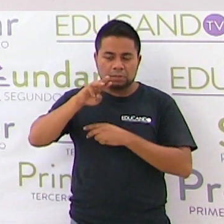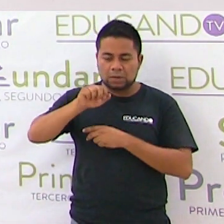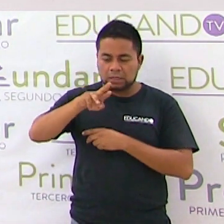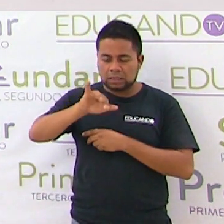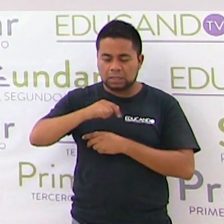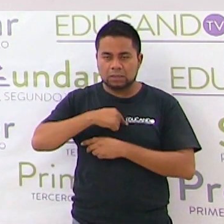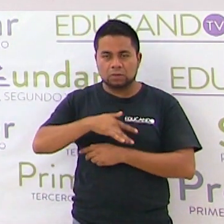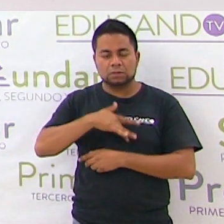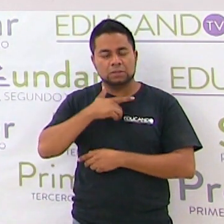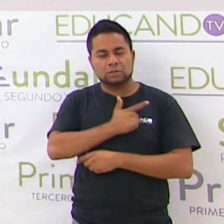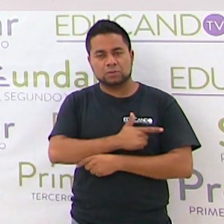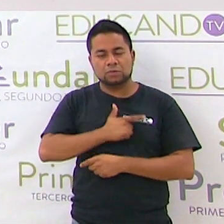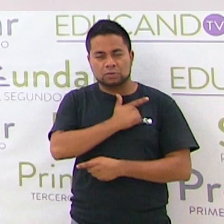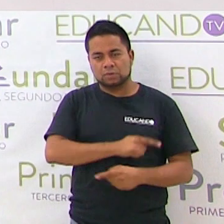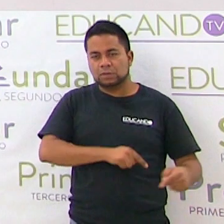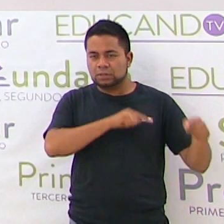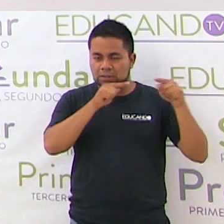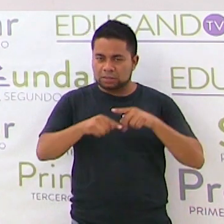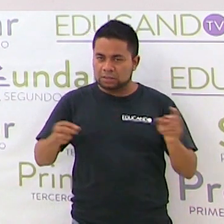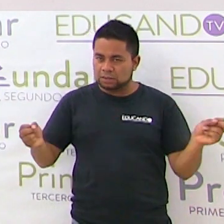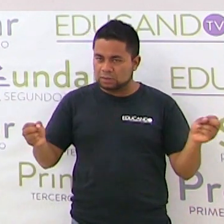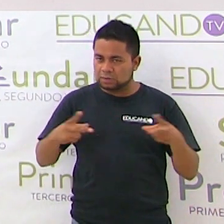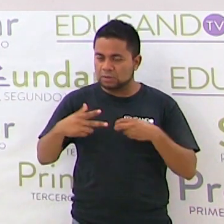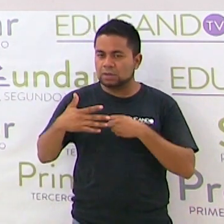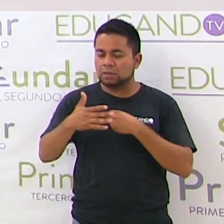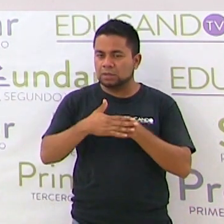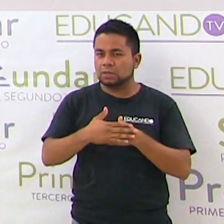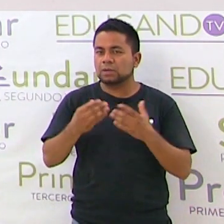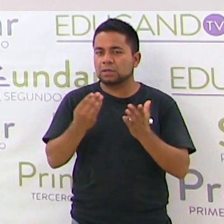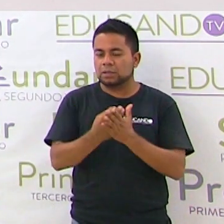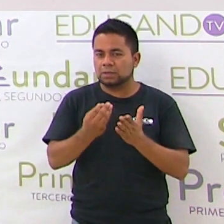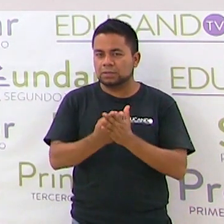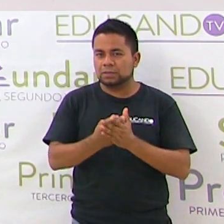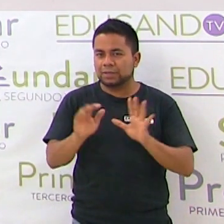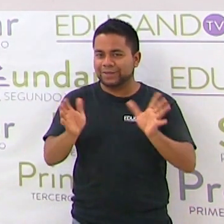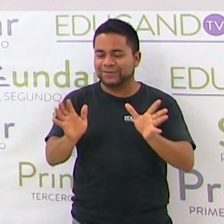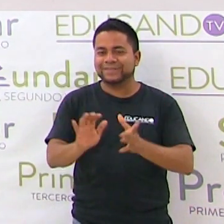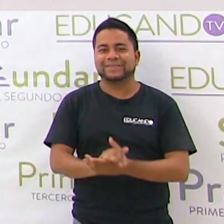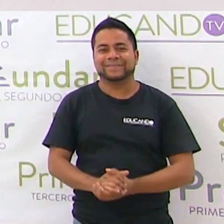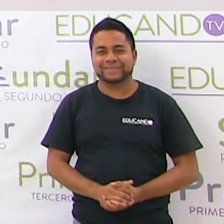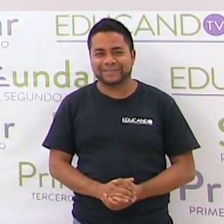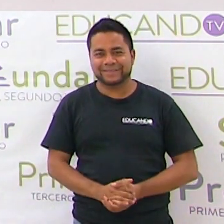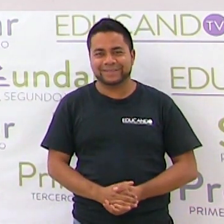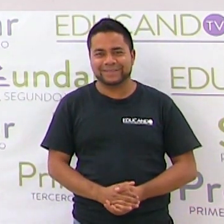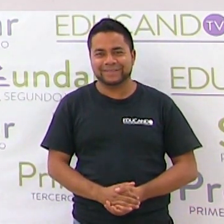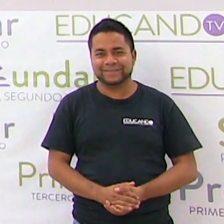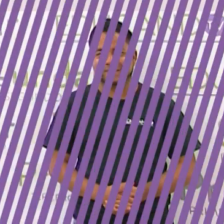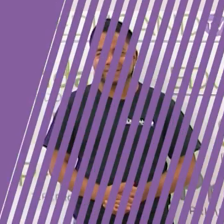mucho gusto estar con ustedes y nos vemos en la próxima sesión. Adiós.